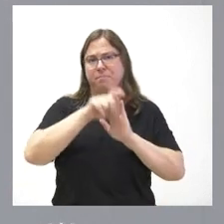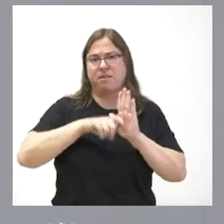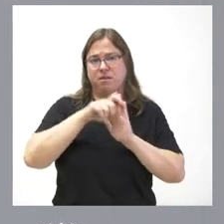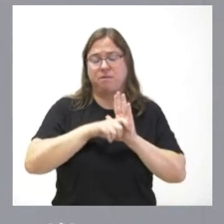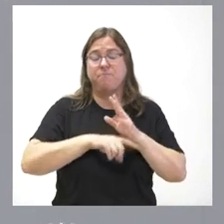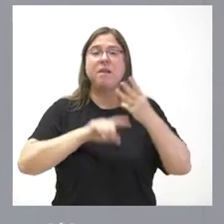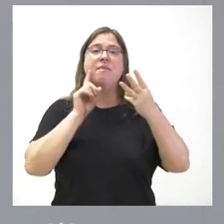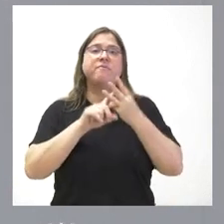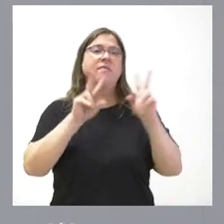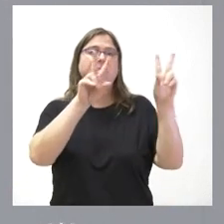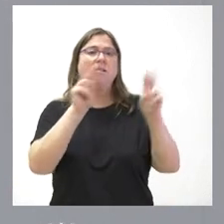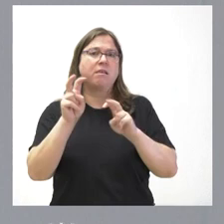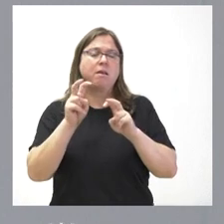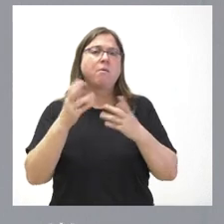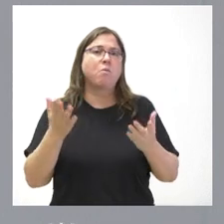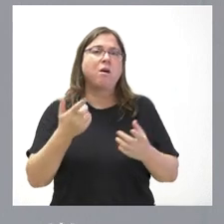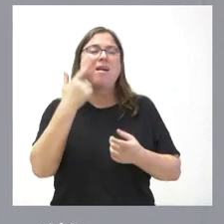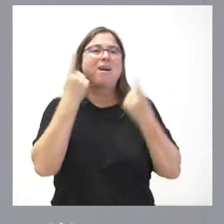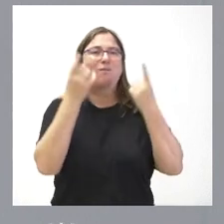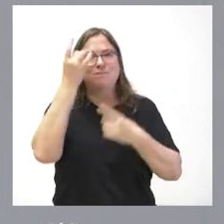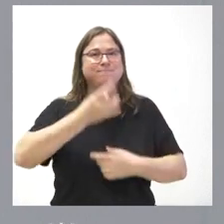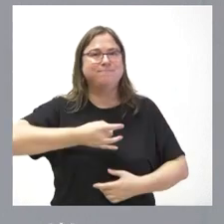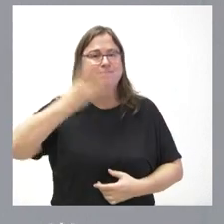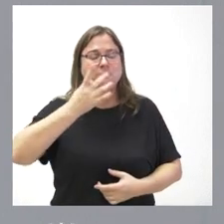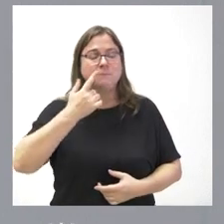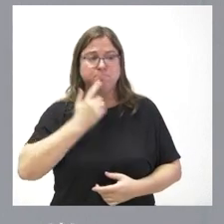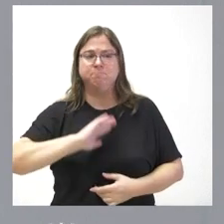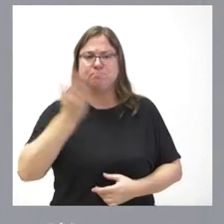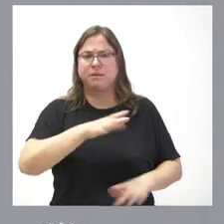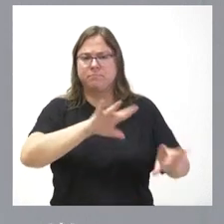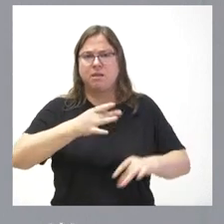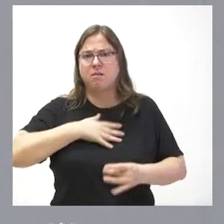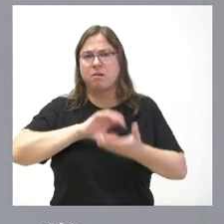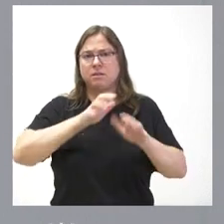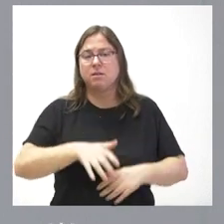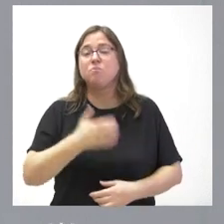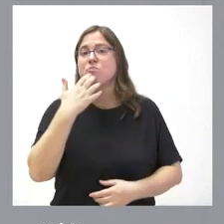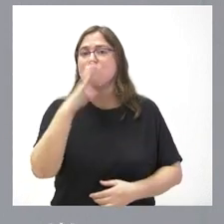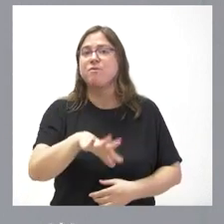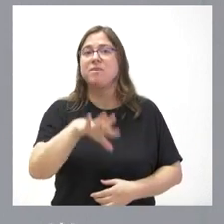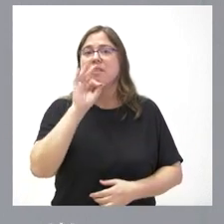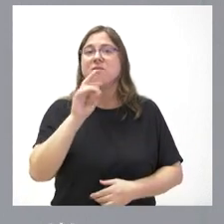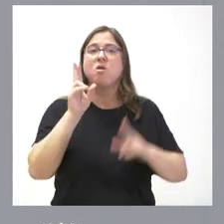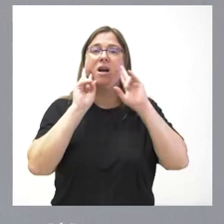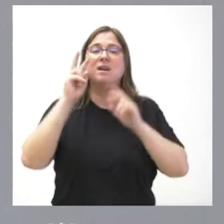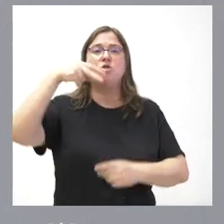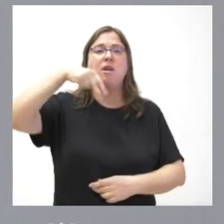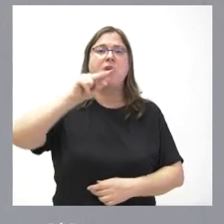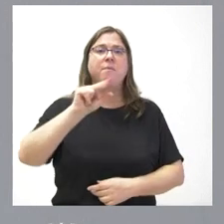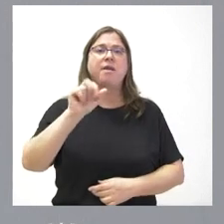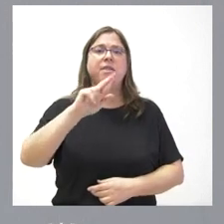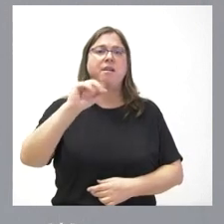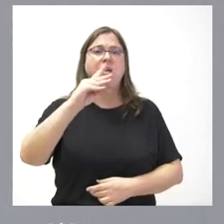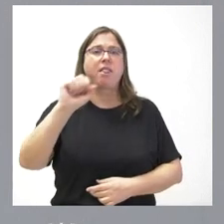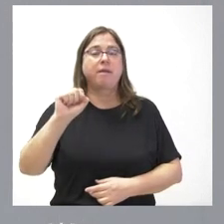tercer asunto es el que tiene que ver con algunas iniciativas que han causado perjuicio a nuestra tierra la decisión en torno a navacerrada pues me parece que